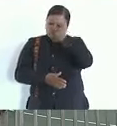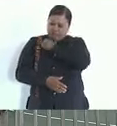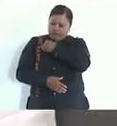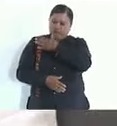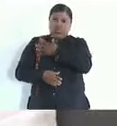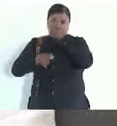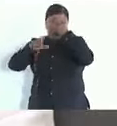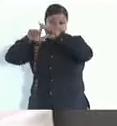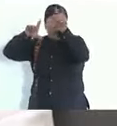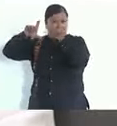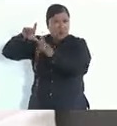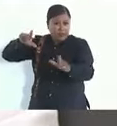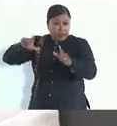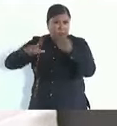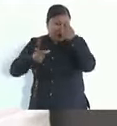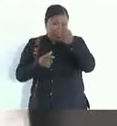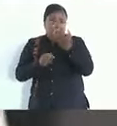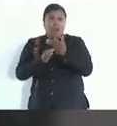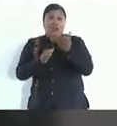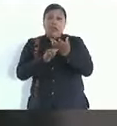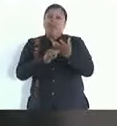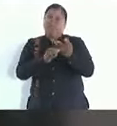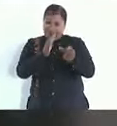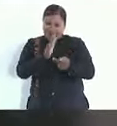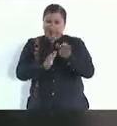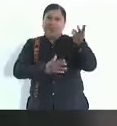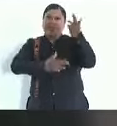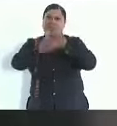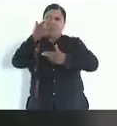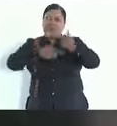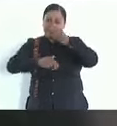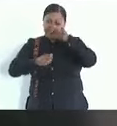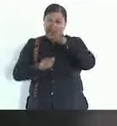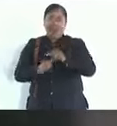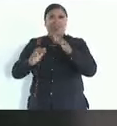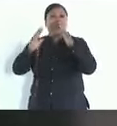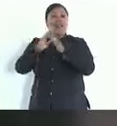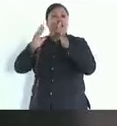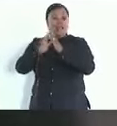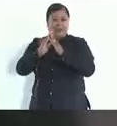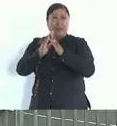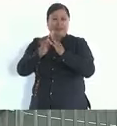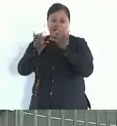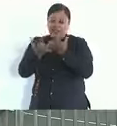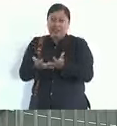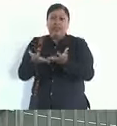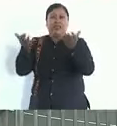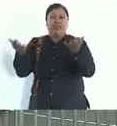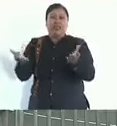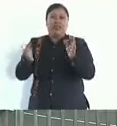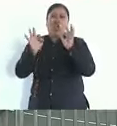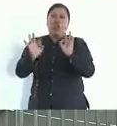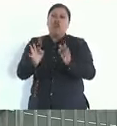nacional y traerlo de regreso a casa, a la tierra que lo vio